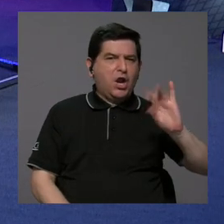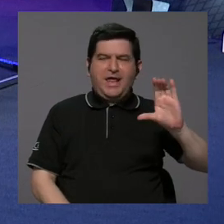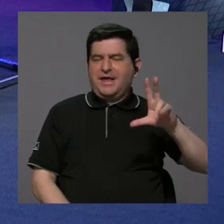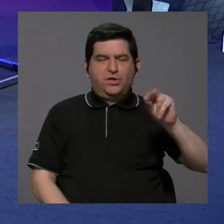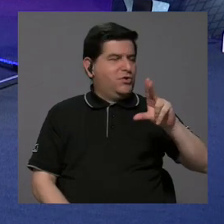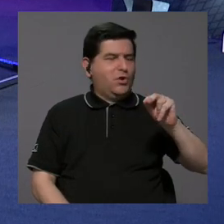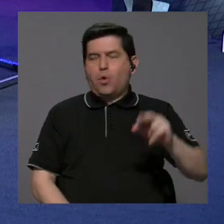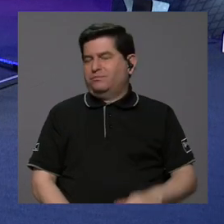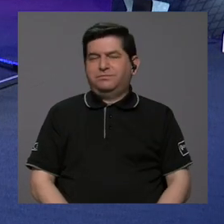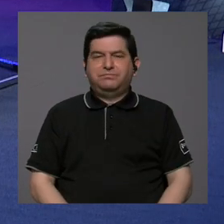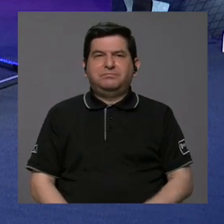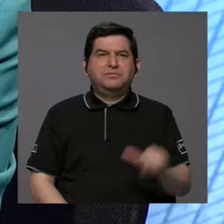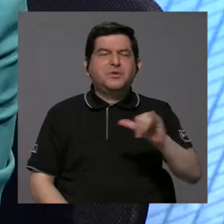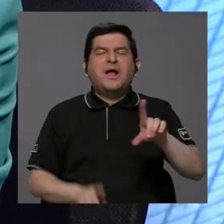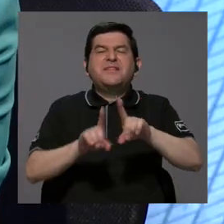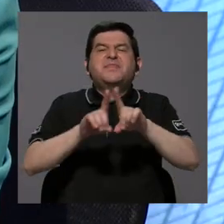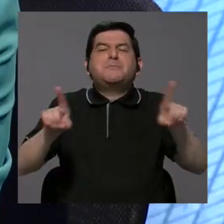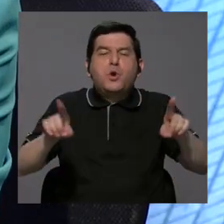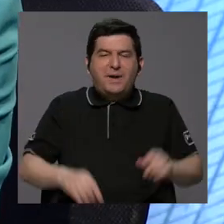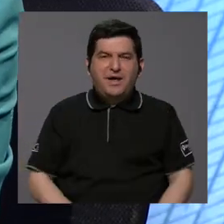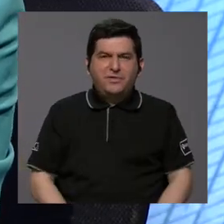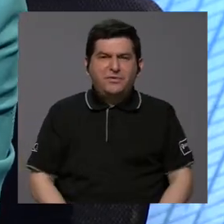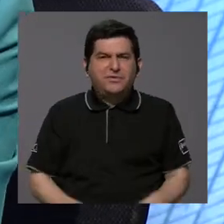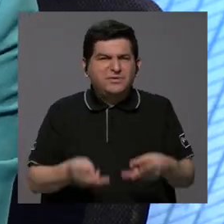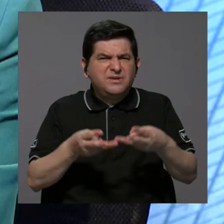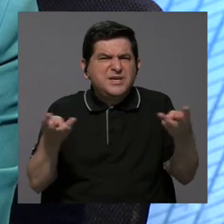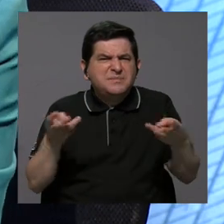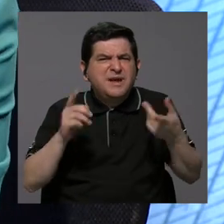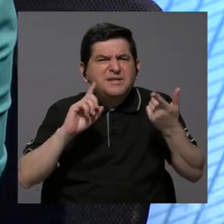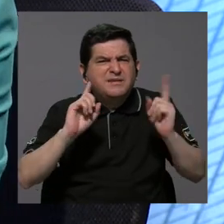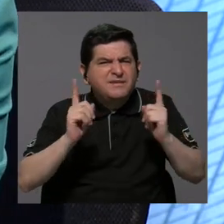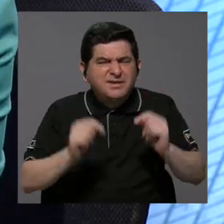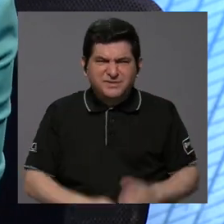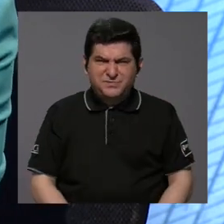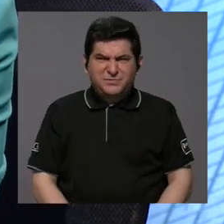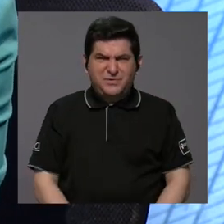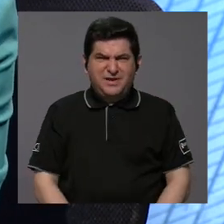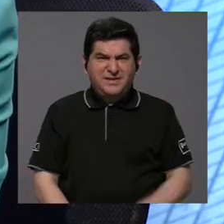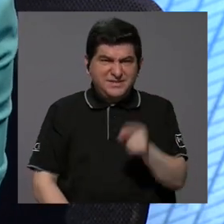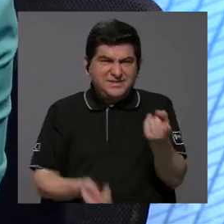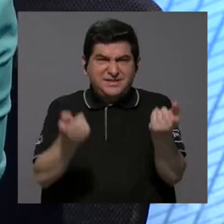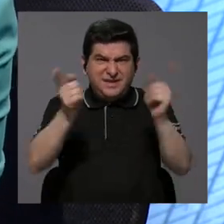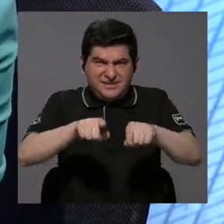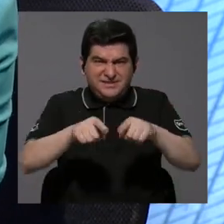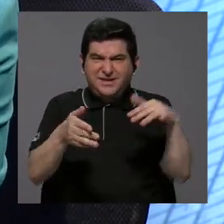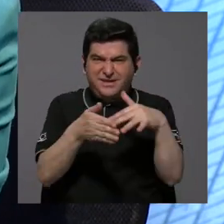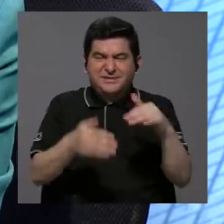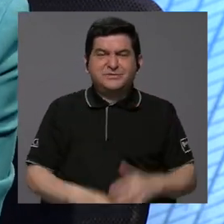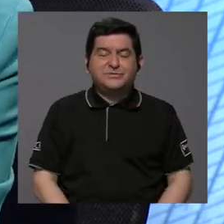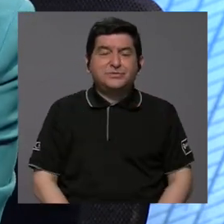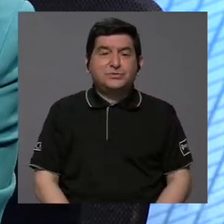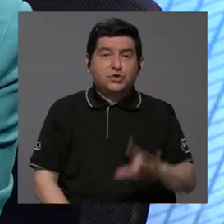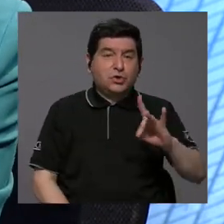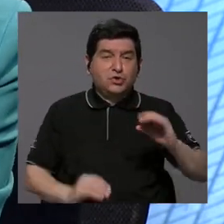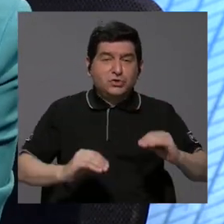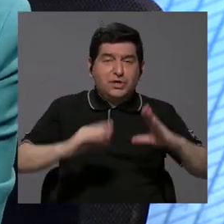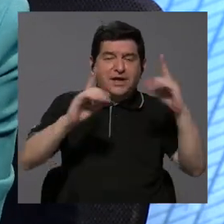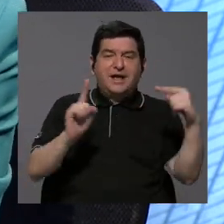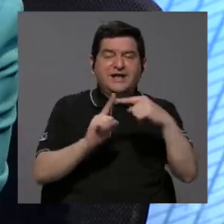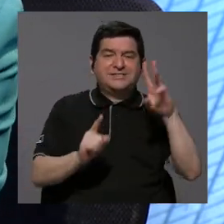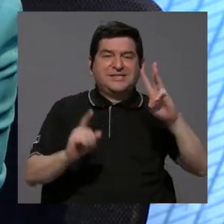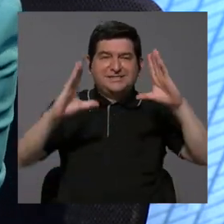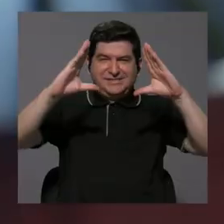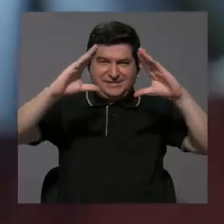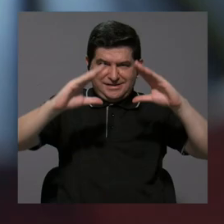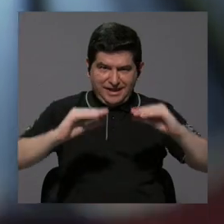sino como un diplomado Qué materias podríamos estamos en un Sí desde las ocho de la mañana hasta las seis de la